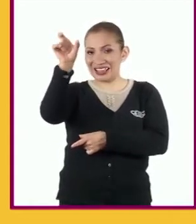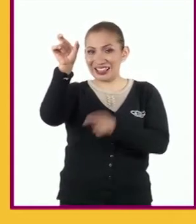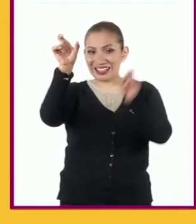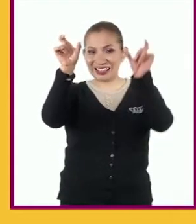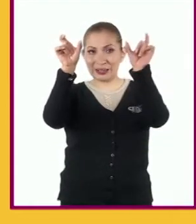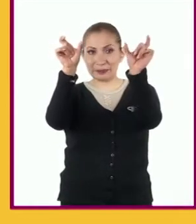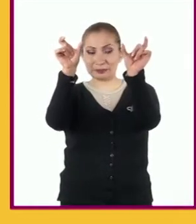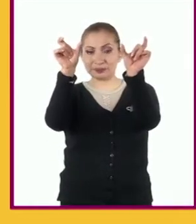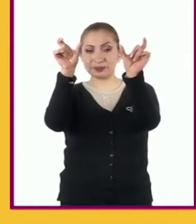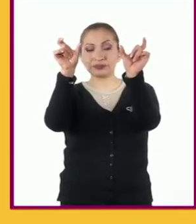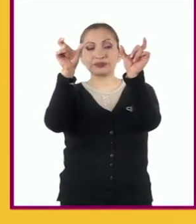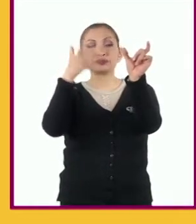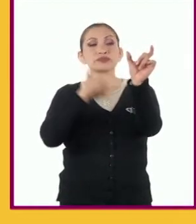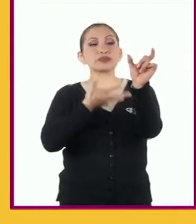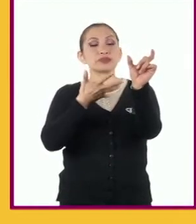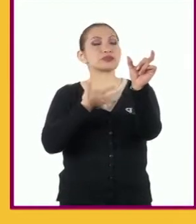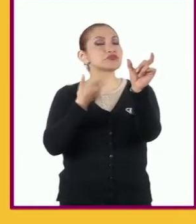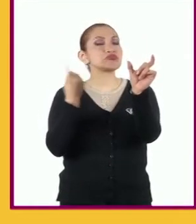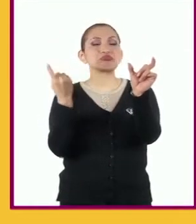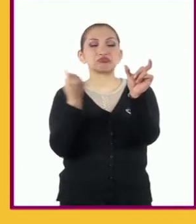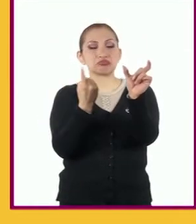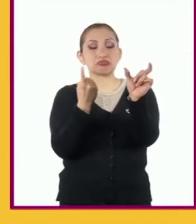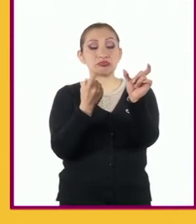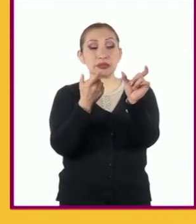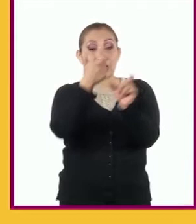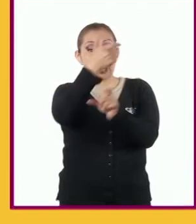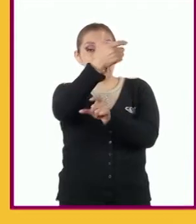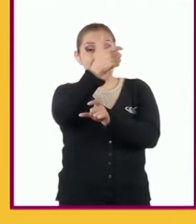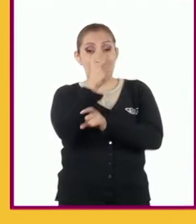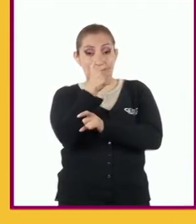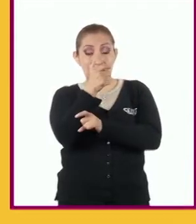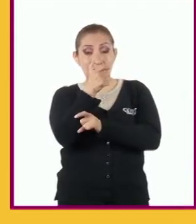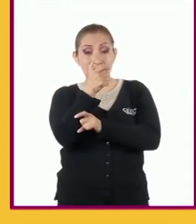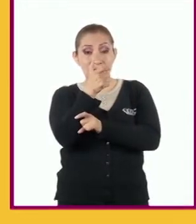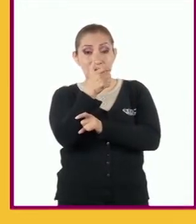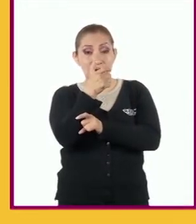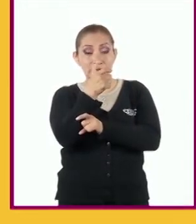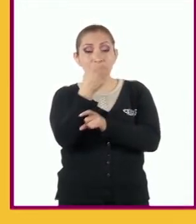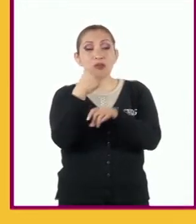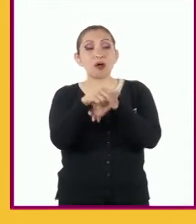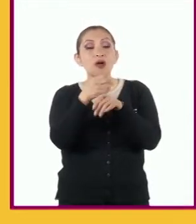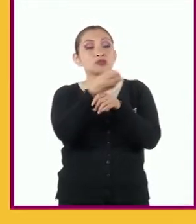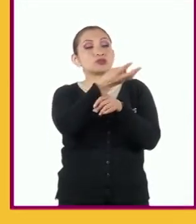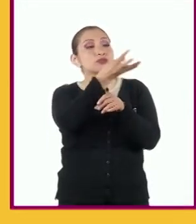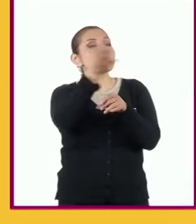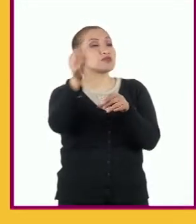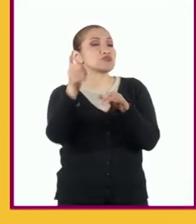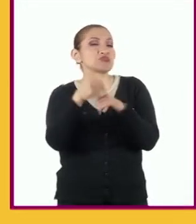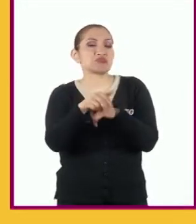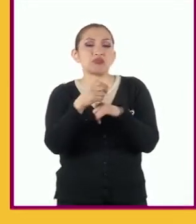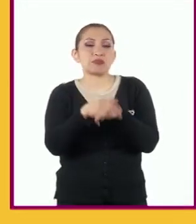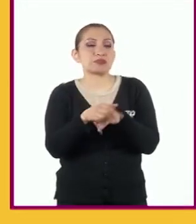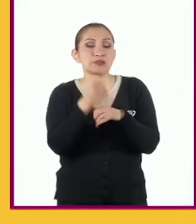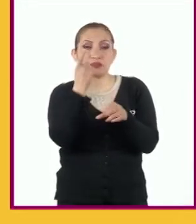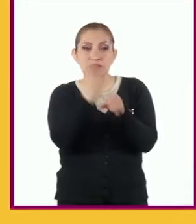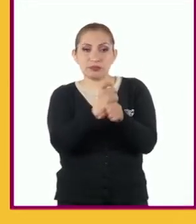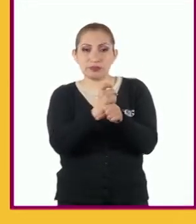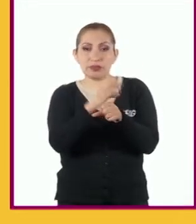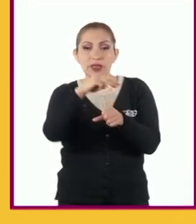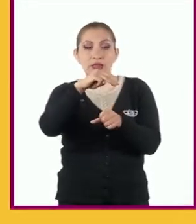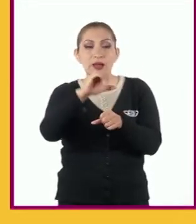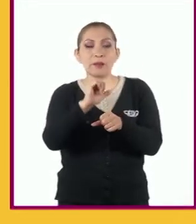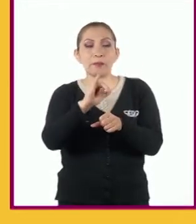las Y, tenemos que X es la medida de cualquier cantidad de la primera